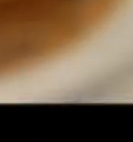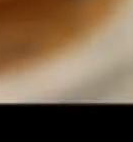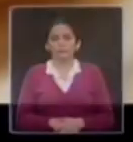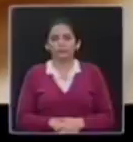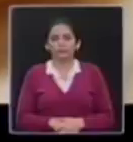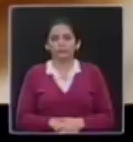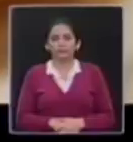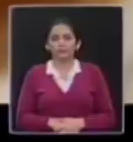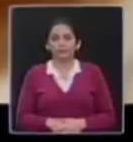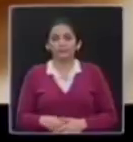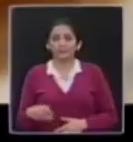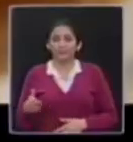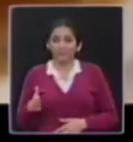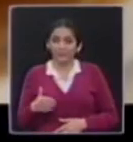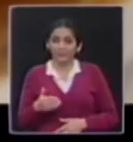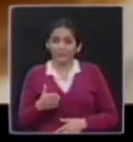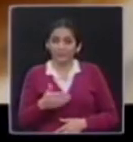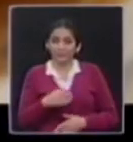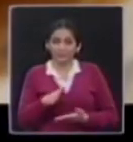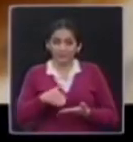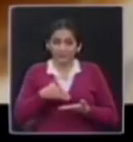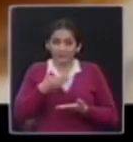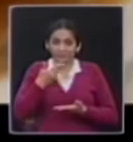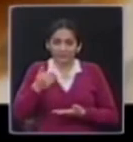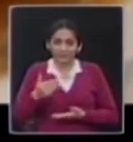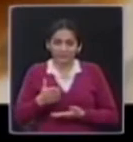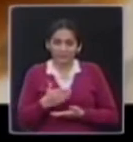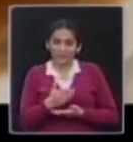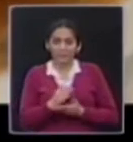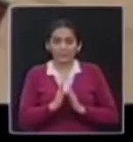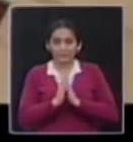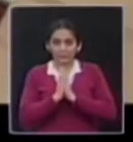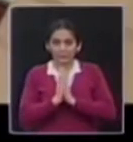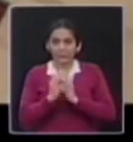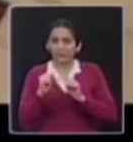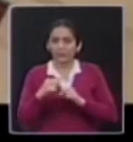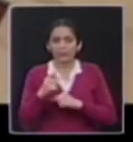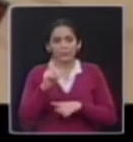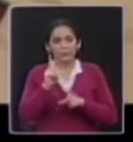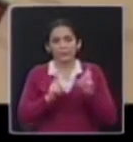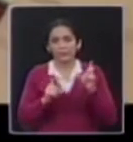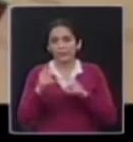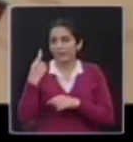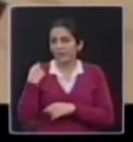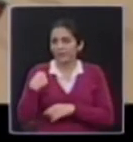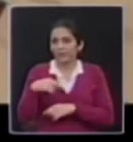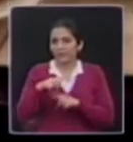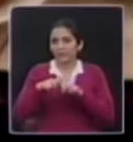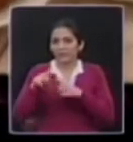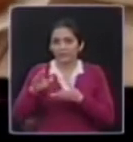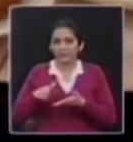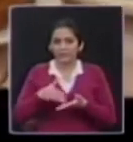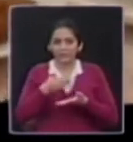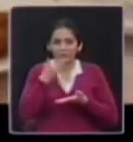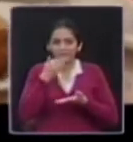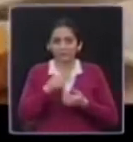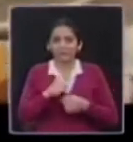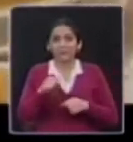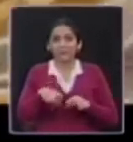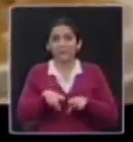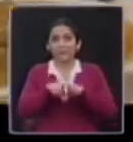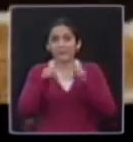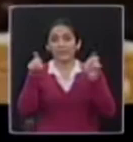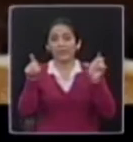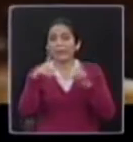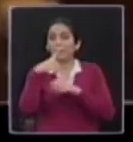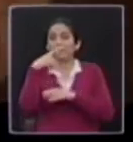La fanesca es el tradicional plato que se sirve en las festividades religiosas. La panadería y pastelería California prepara este exquisito plato e